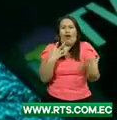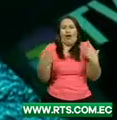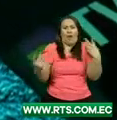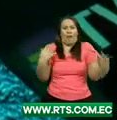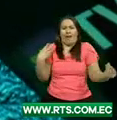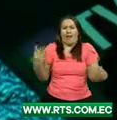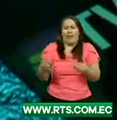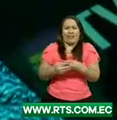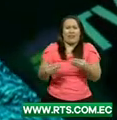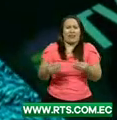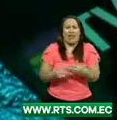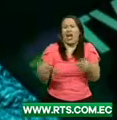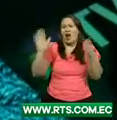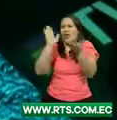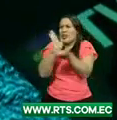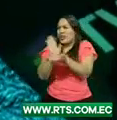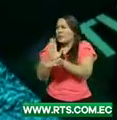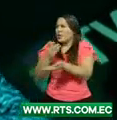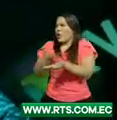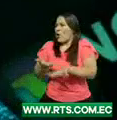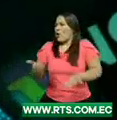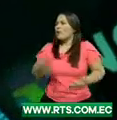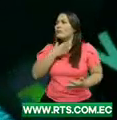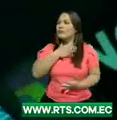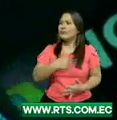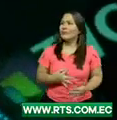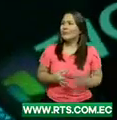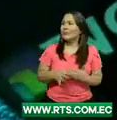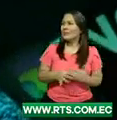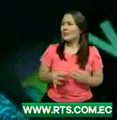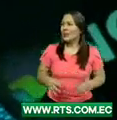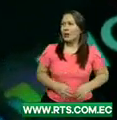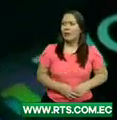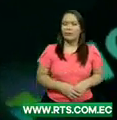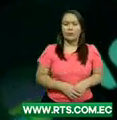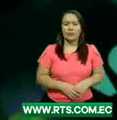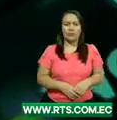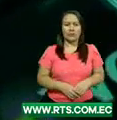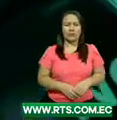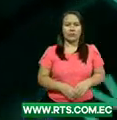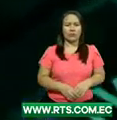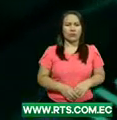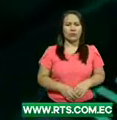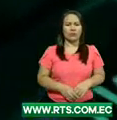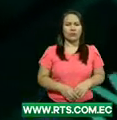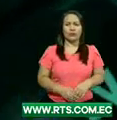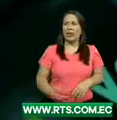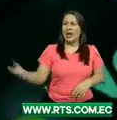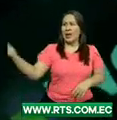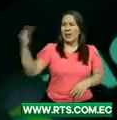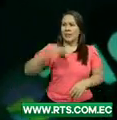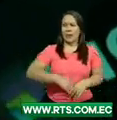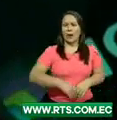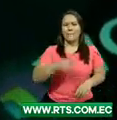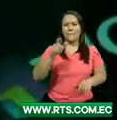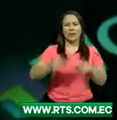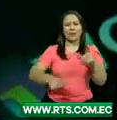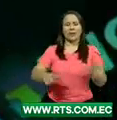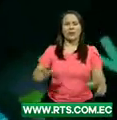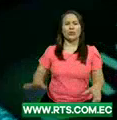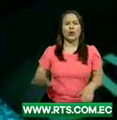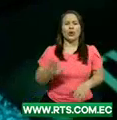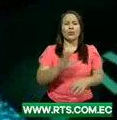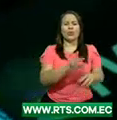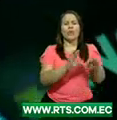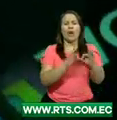me que ellos normalmente querían es dinero y y que sigan llegando a todas las personas que conformaban el núcleo